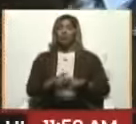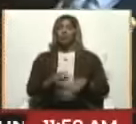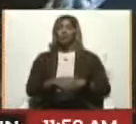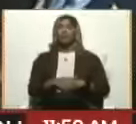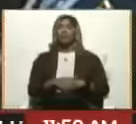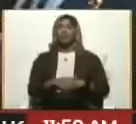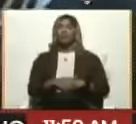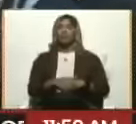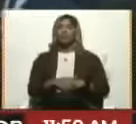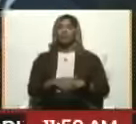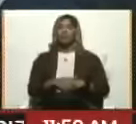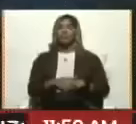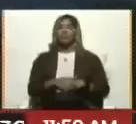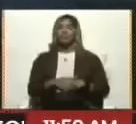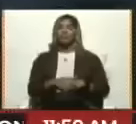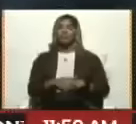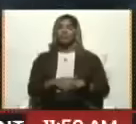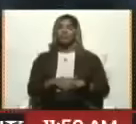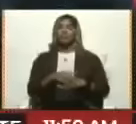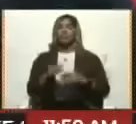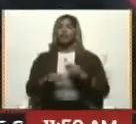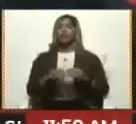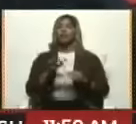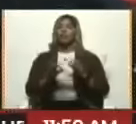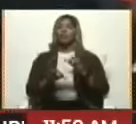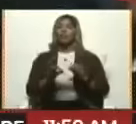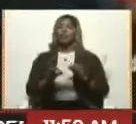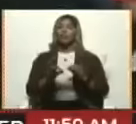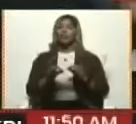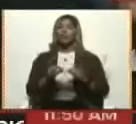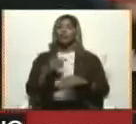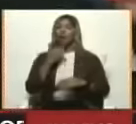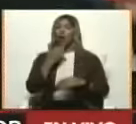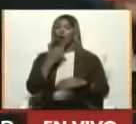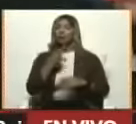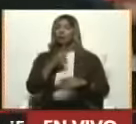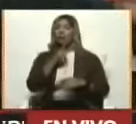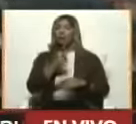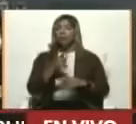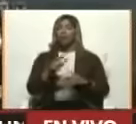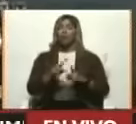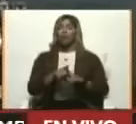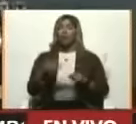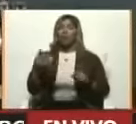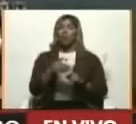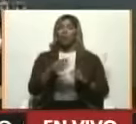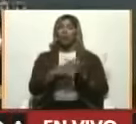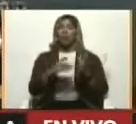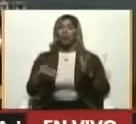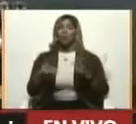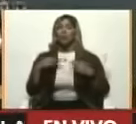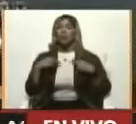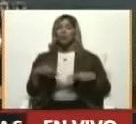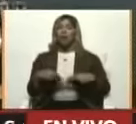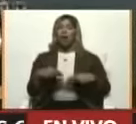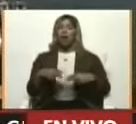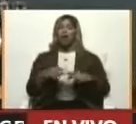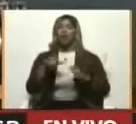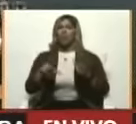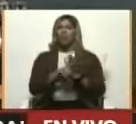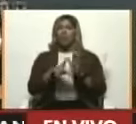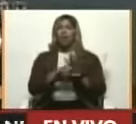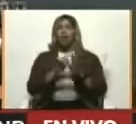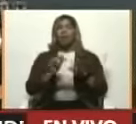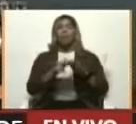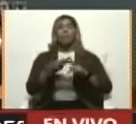la redundancia, el ejercer la justicia contra la impunidad en favor de los derechos humanos, de la legalidad, de la paz ciudadana.